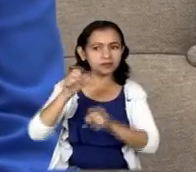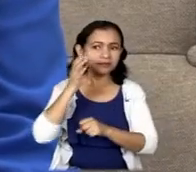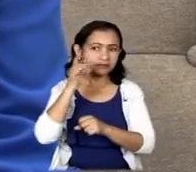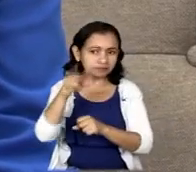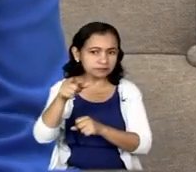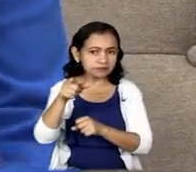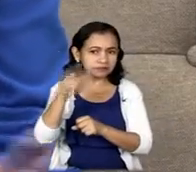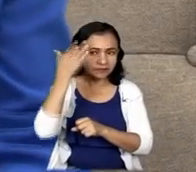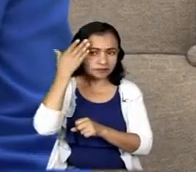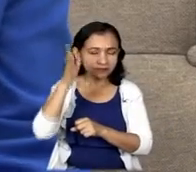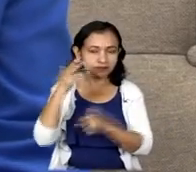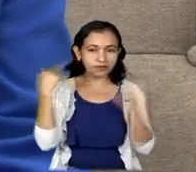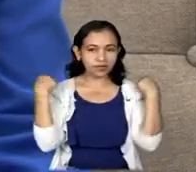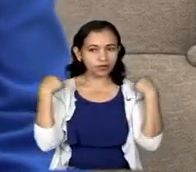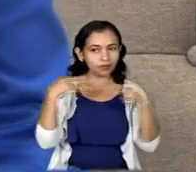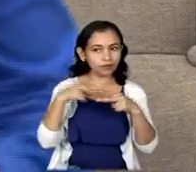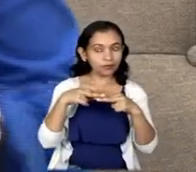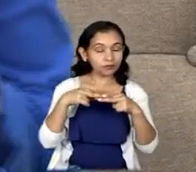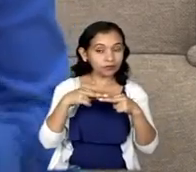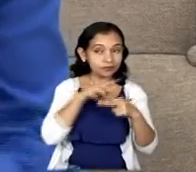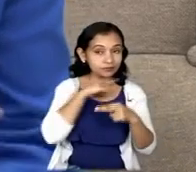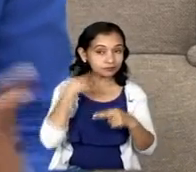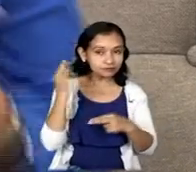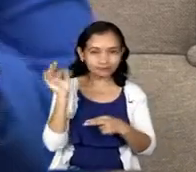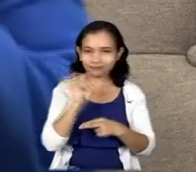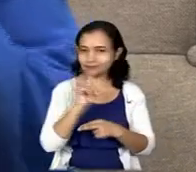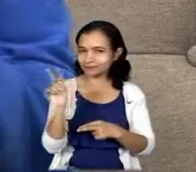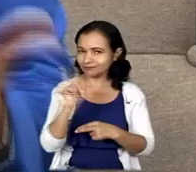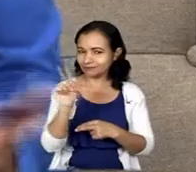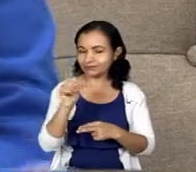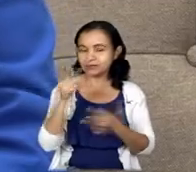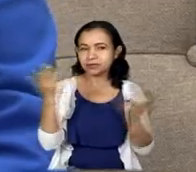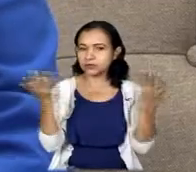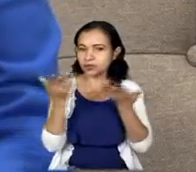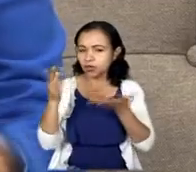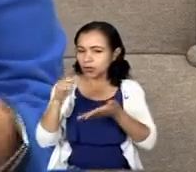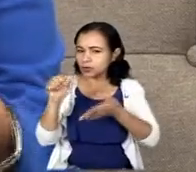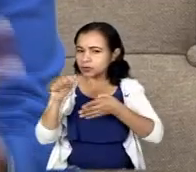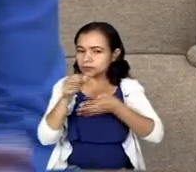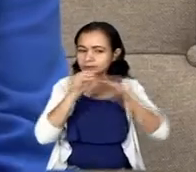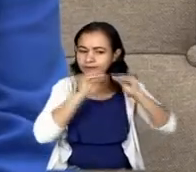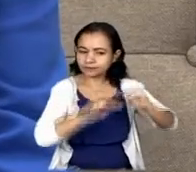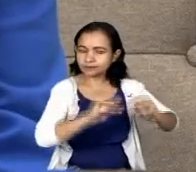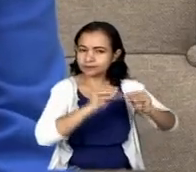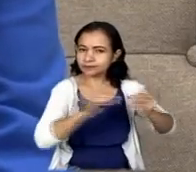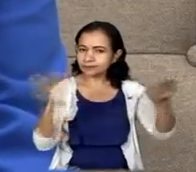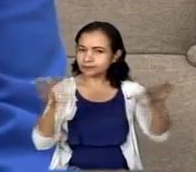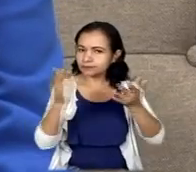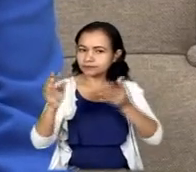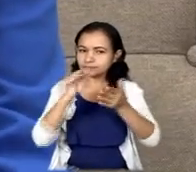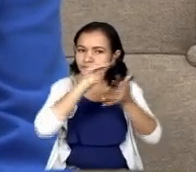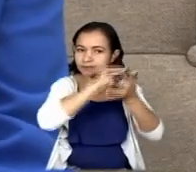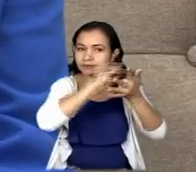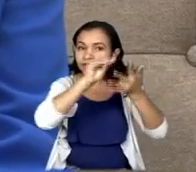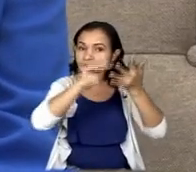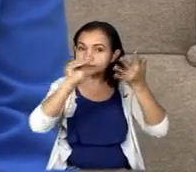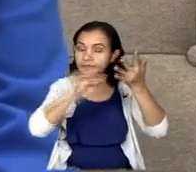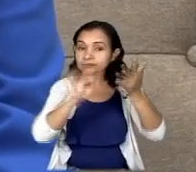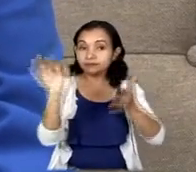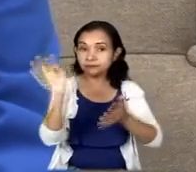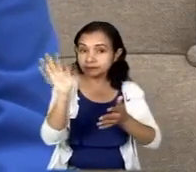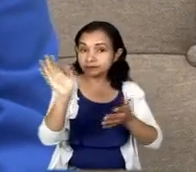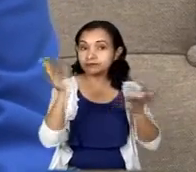pero ser docente es otra cosa. ¿Cómo transmito ese mucho que yo sé? ¿Cómo lo llevo? Una complejidad diferente.